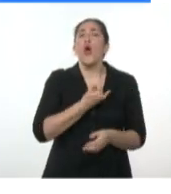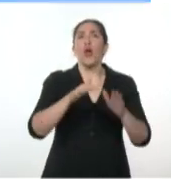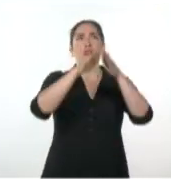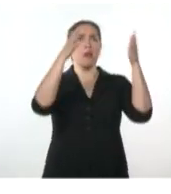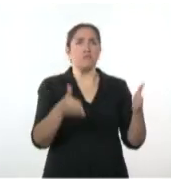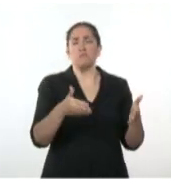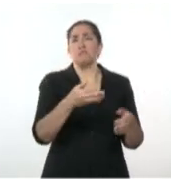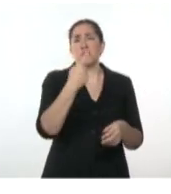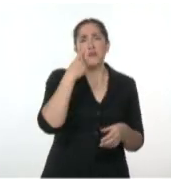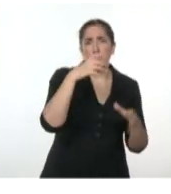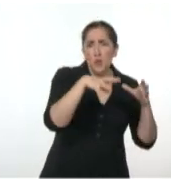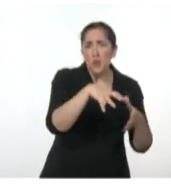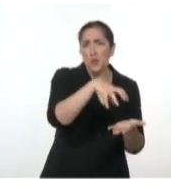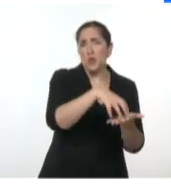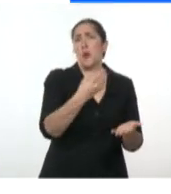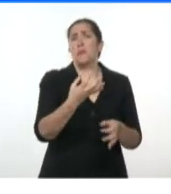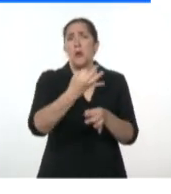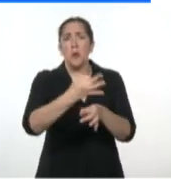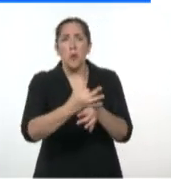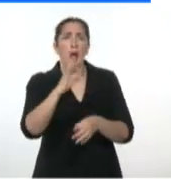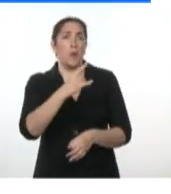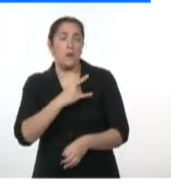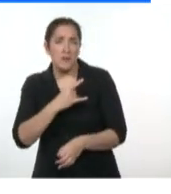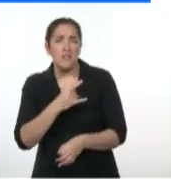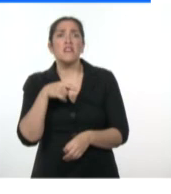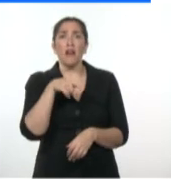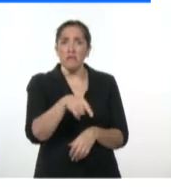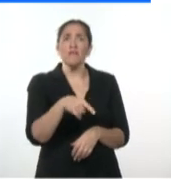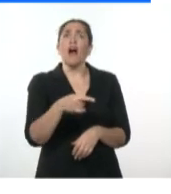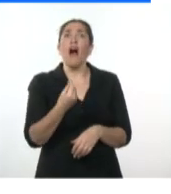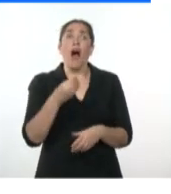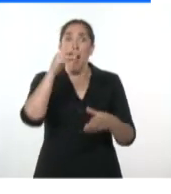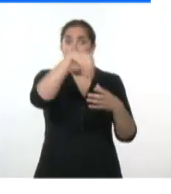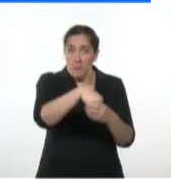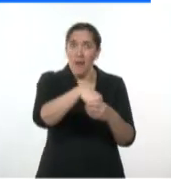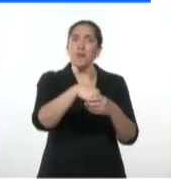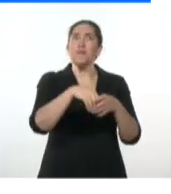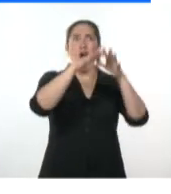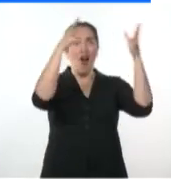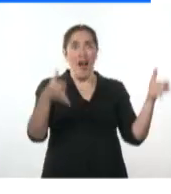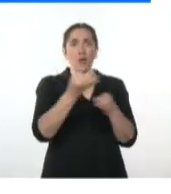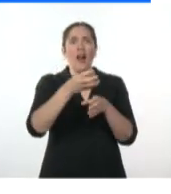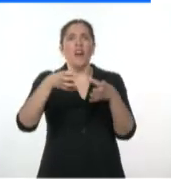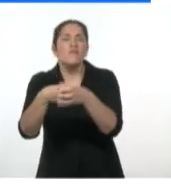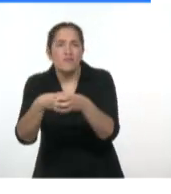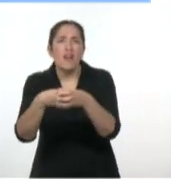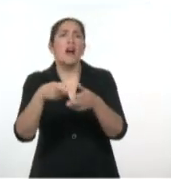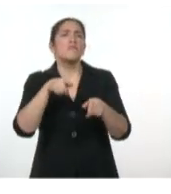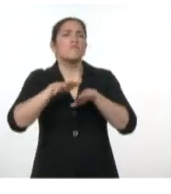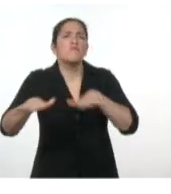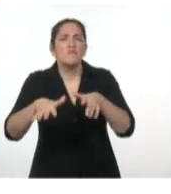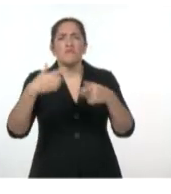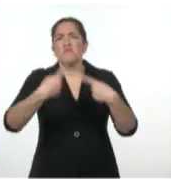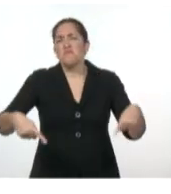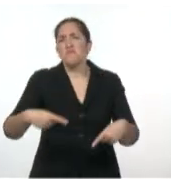universidad. Esta organización funciona dentro de la entidad educativa y se dedica a actividades sociales y